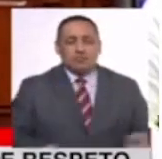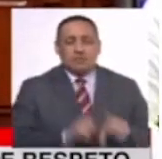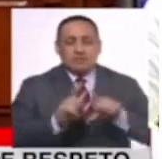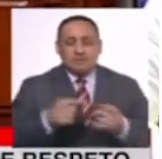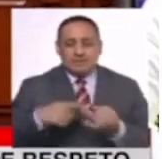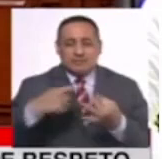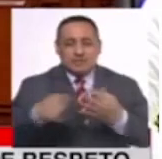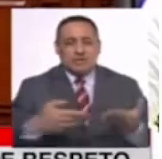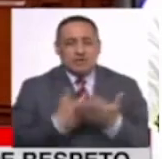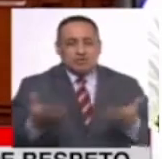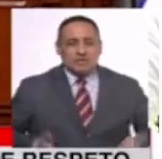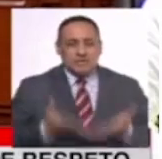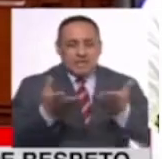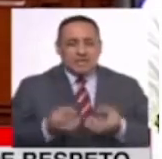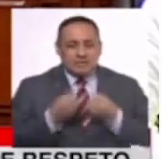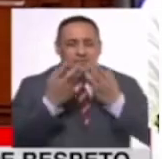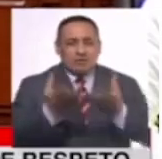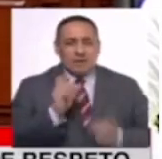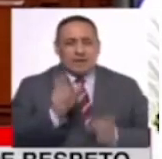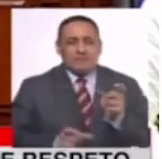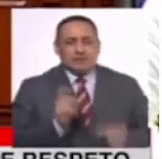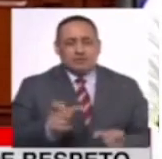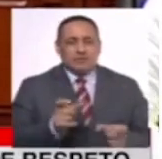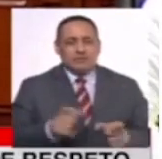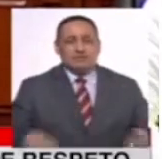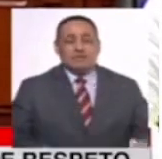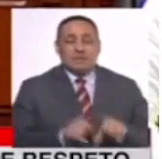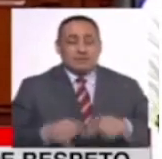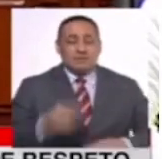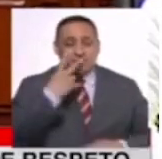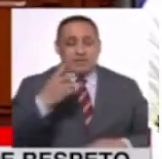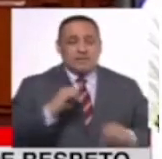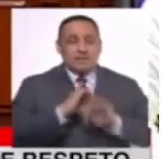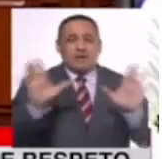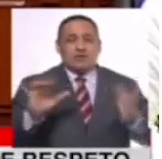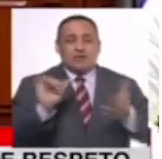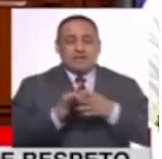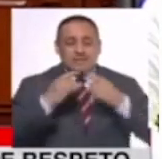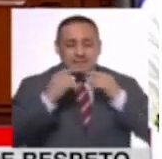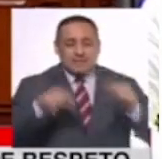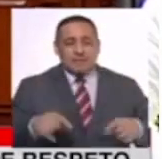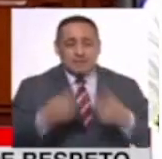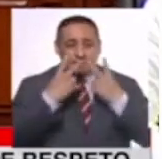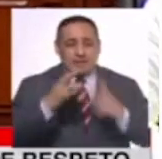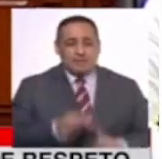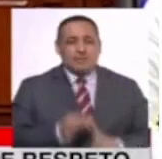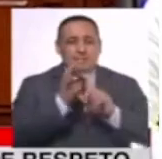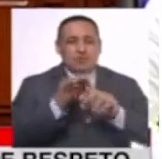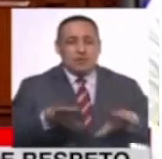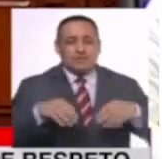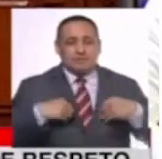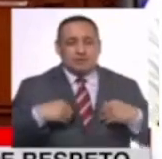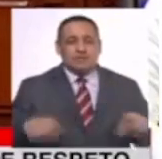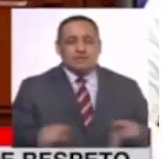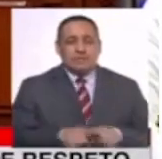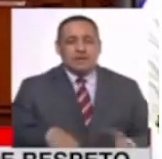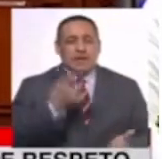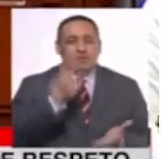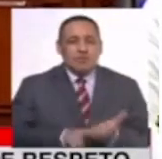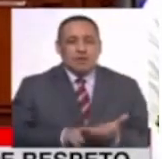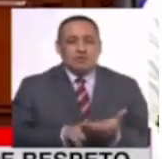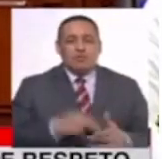con mecanismos de rendición de cuentas al ciudadano. Claro está que esto deberá ser primero aceptado y